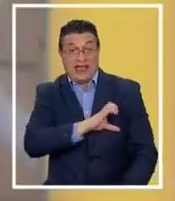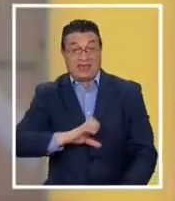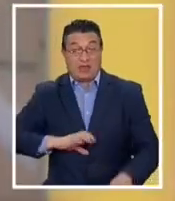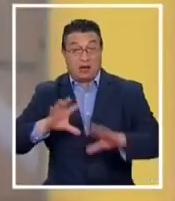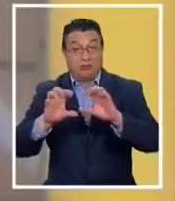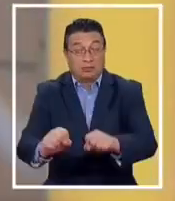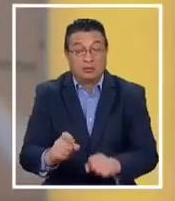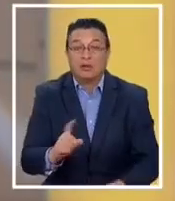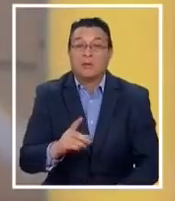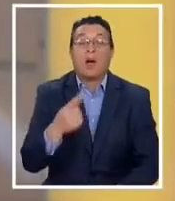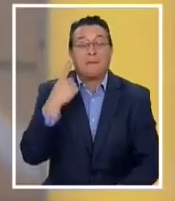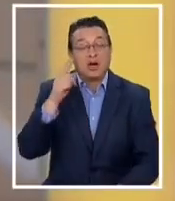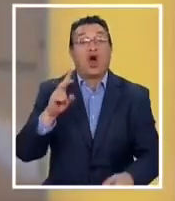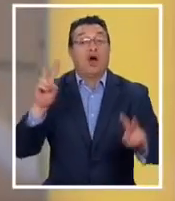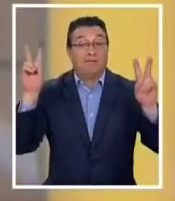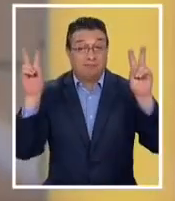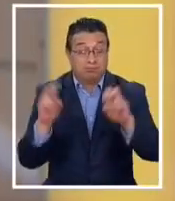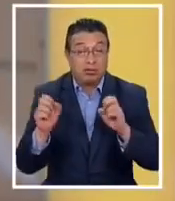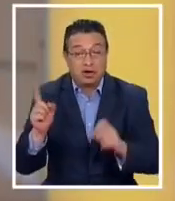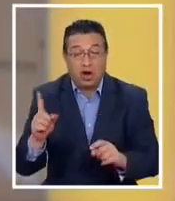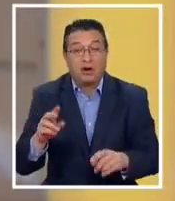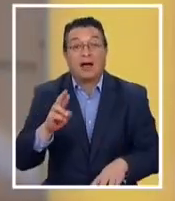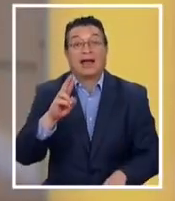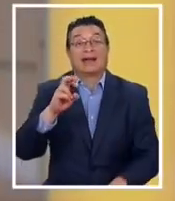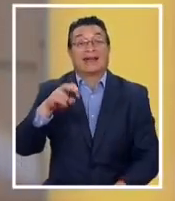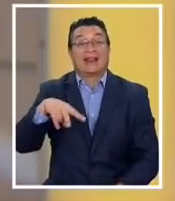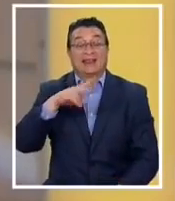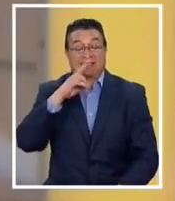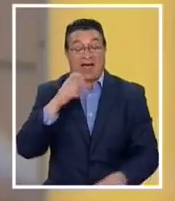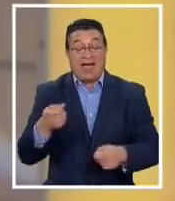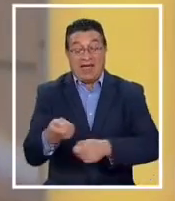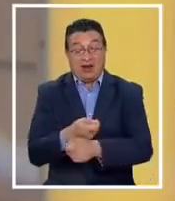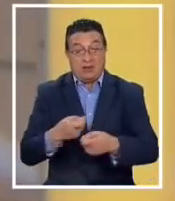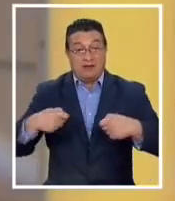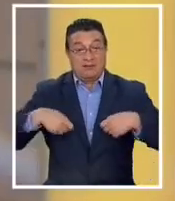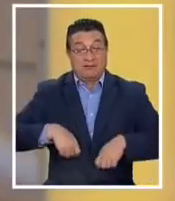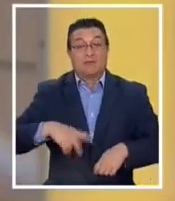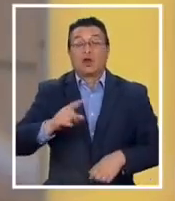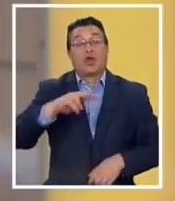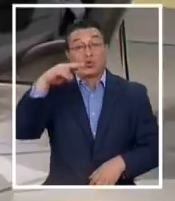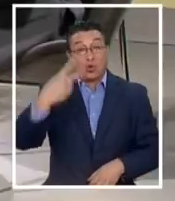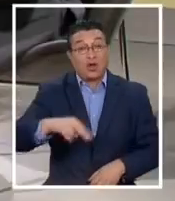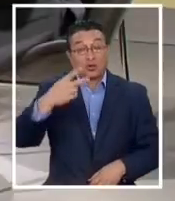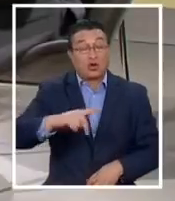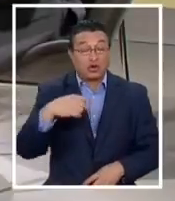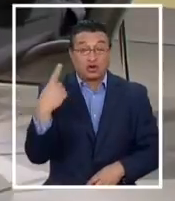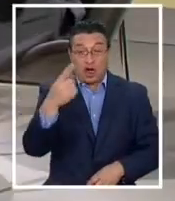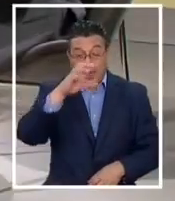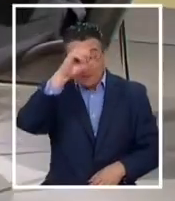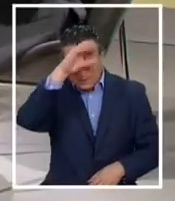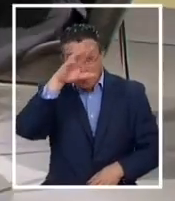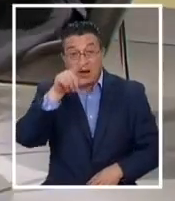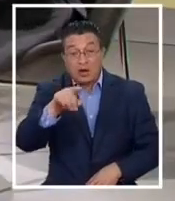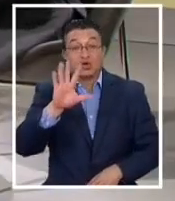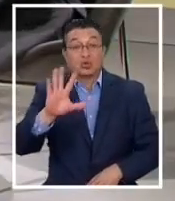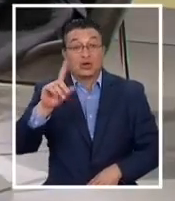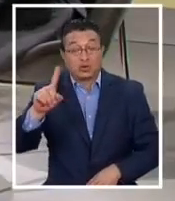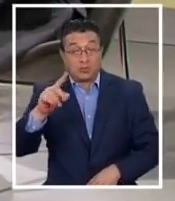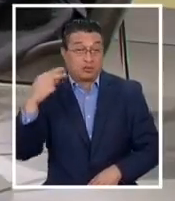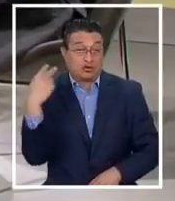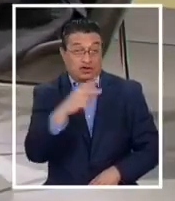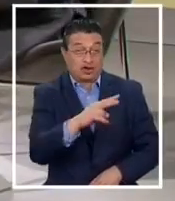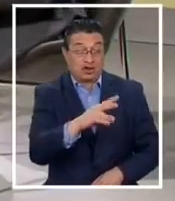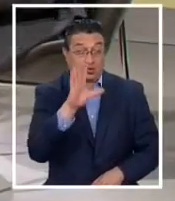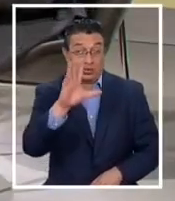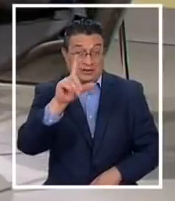hablaría necesariamente expropiar porque la renta económica que enrolla el dolor un hombre viviente años la propiedad de todas las minas yo creo que las mineras bien por ciento del